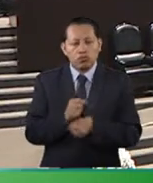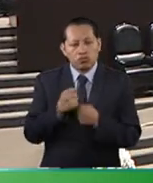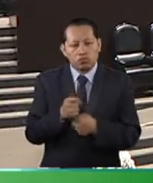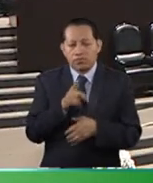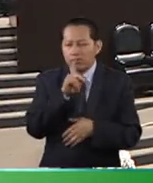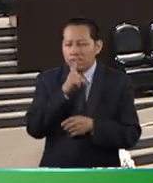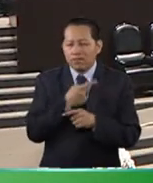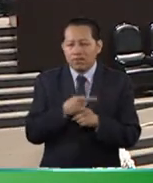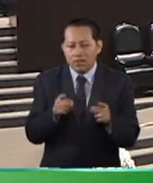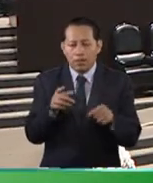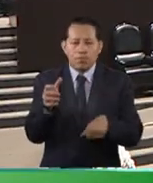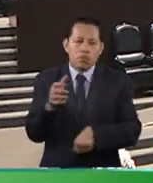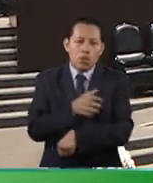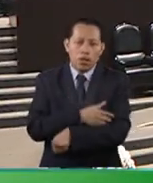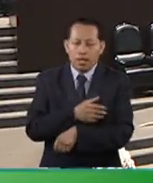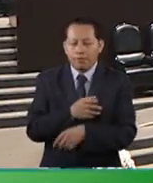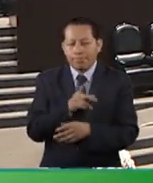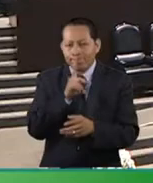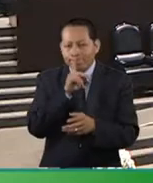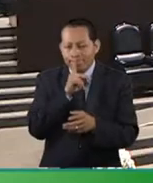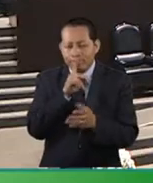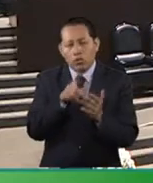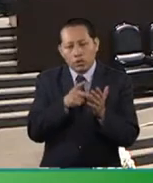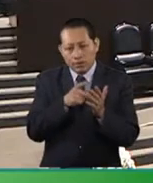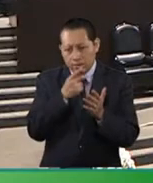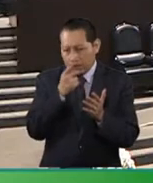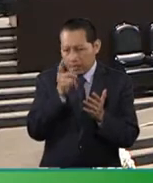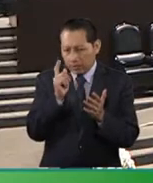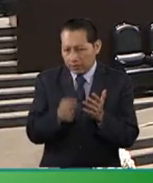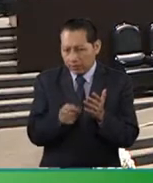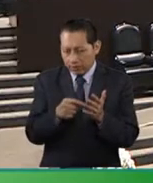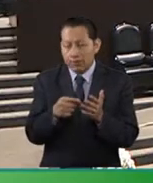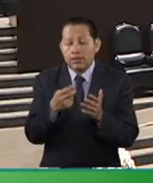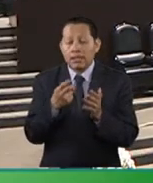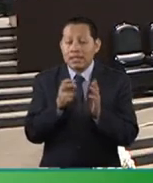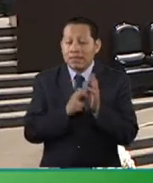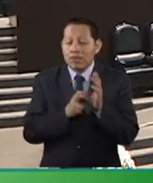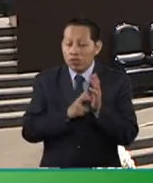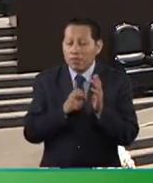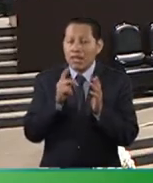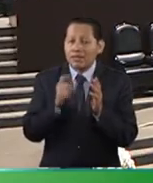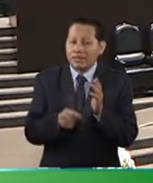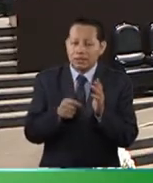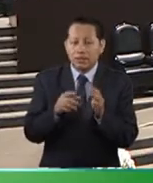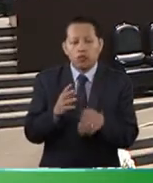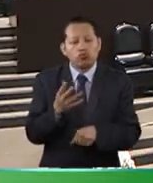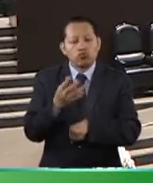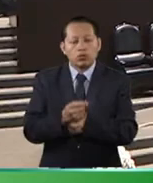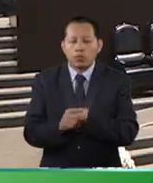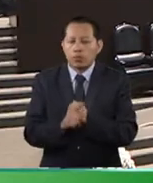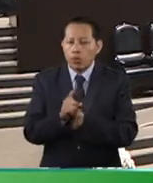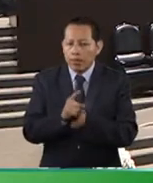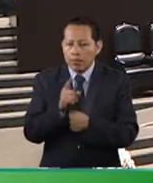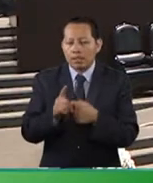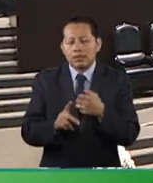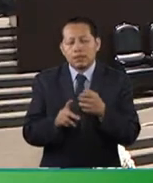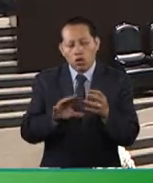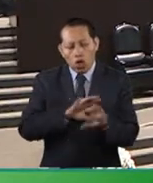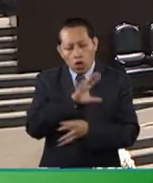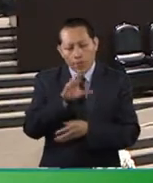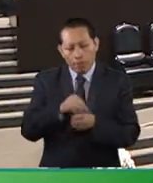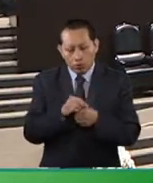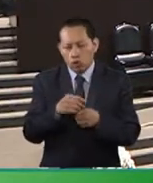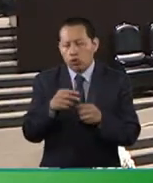uno de los poderes de la unión insisto esta reforma no Resuelve los problemas estructurales de